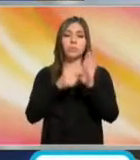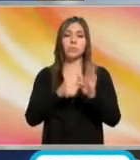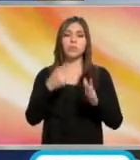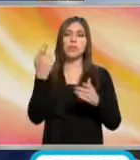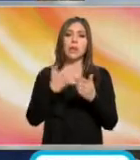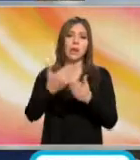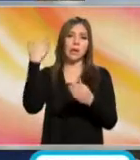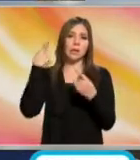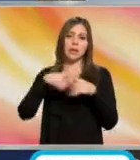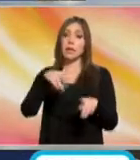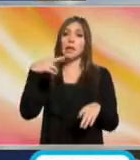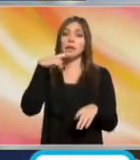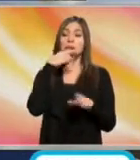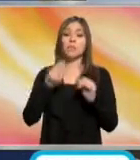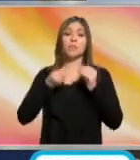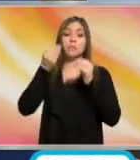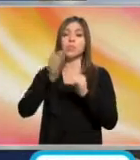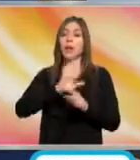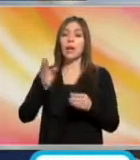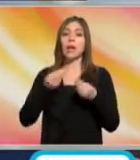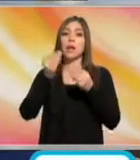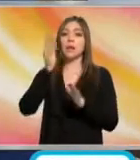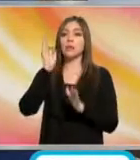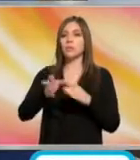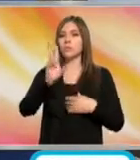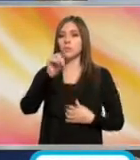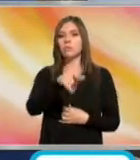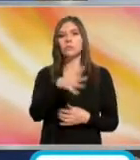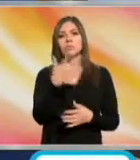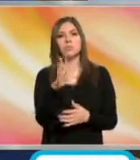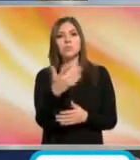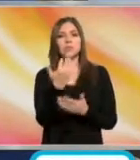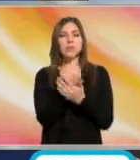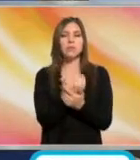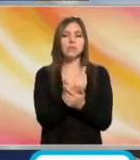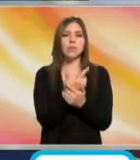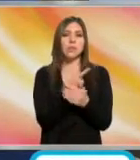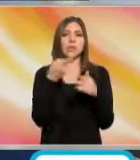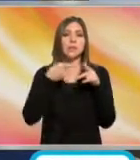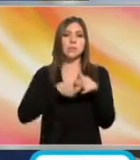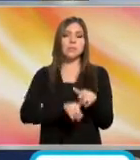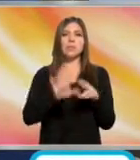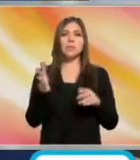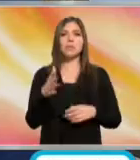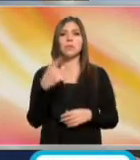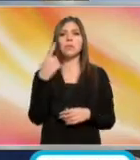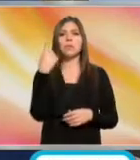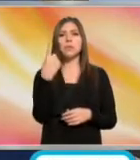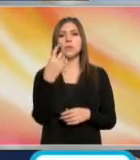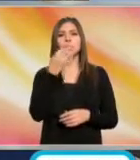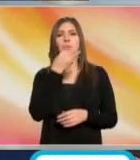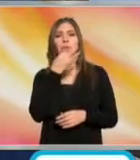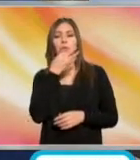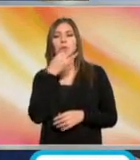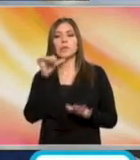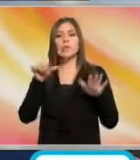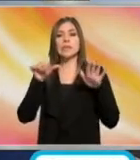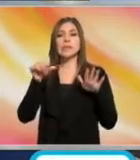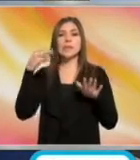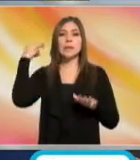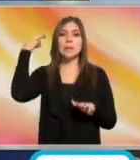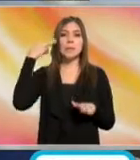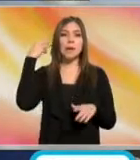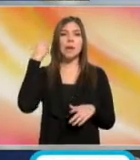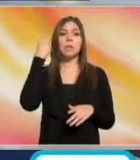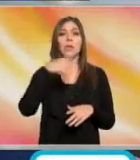inmediatamente en vigor. Esta se supone que, lo que pretenden es que entre en vigor el primer minuto del 16 de marzo. Si no